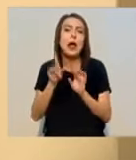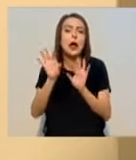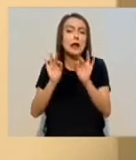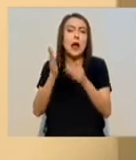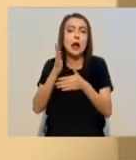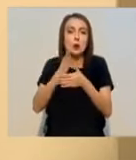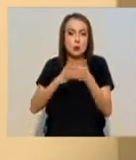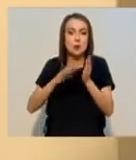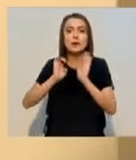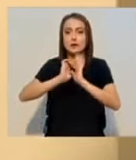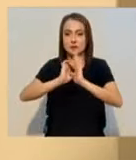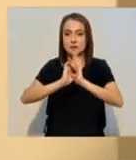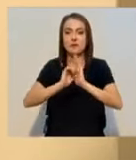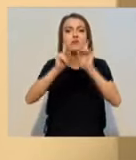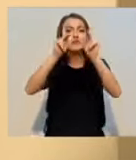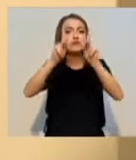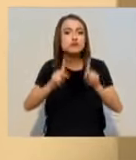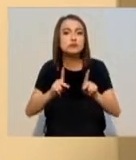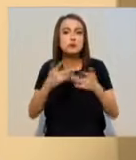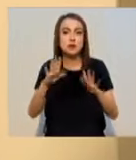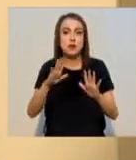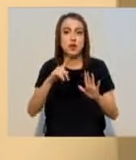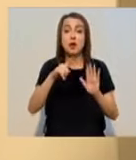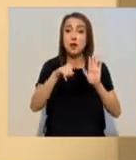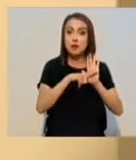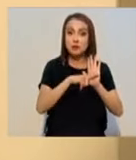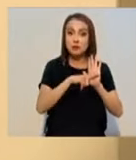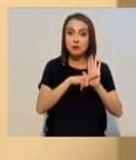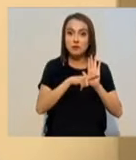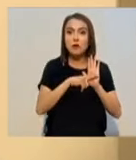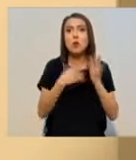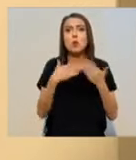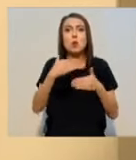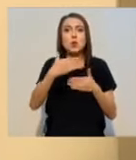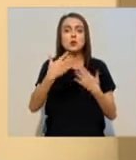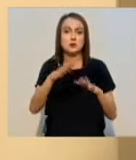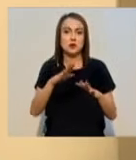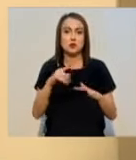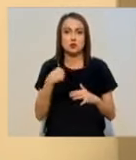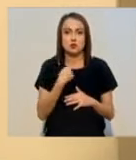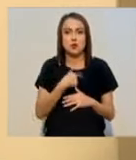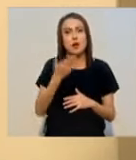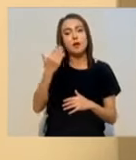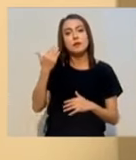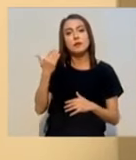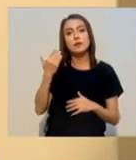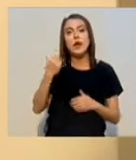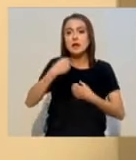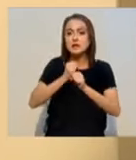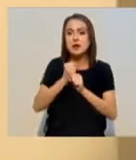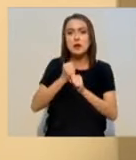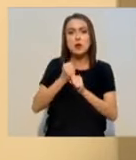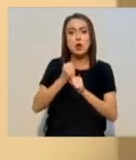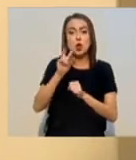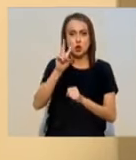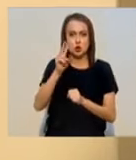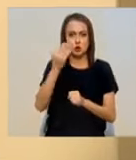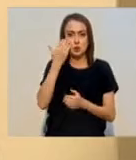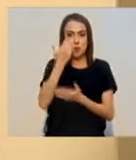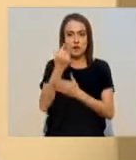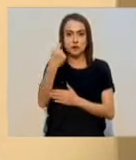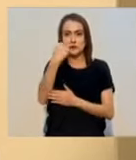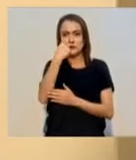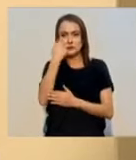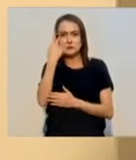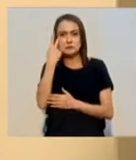sí se han dado ejemplos de personas que habían dado negativo, inclusive cuando estábamos realizando 2 pruebas para